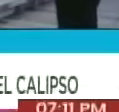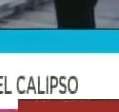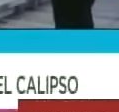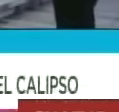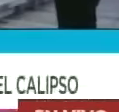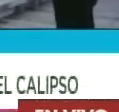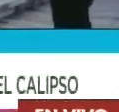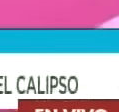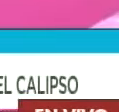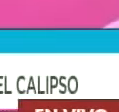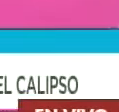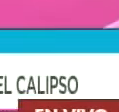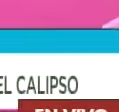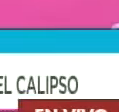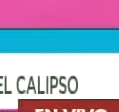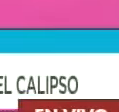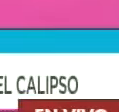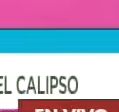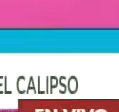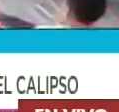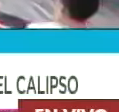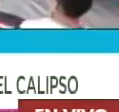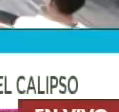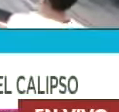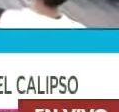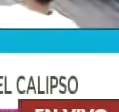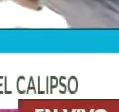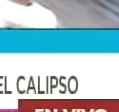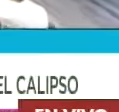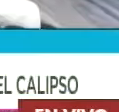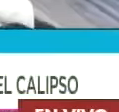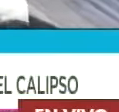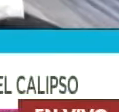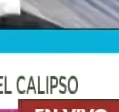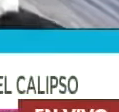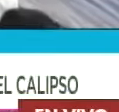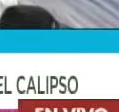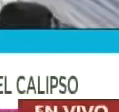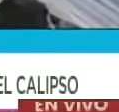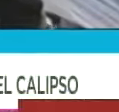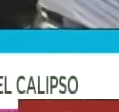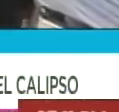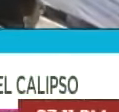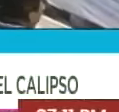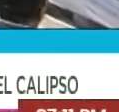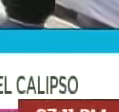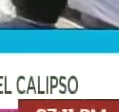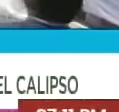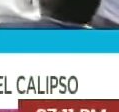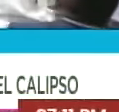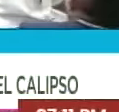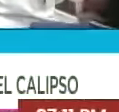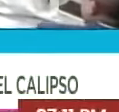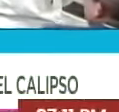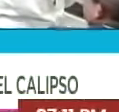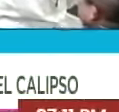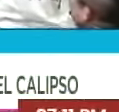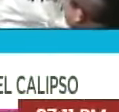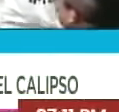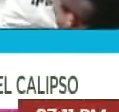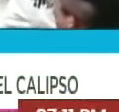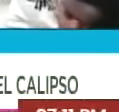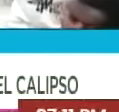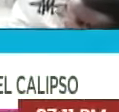do. You put me under the bed and you want the man to chop up my head. These are don't know what to